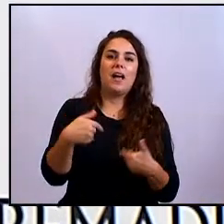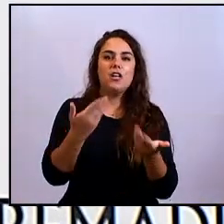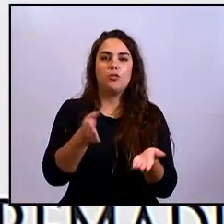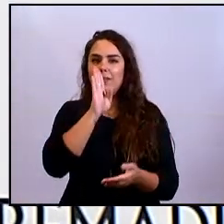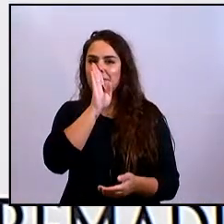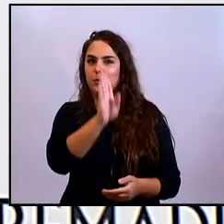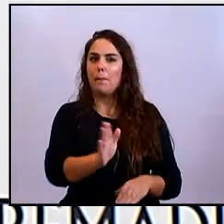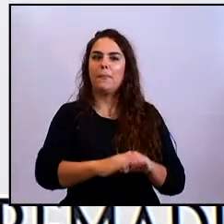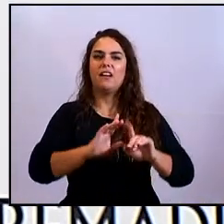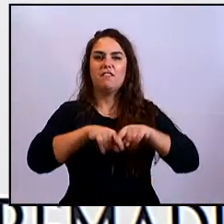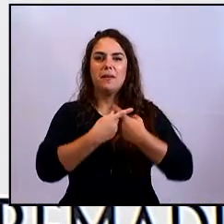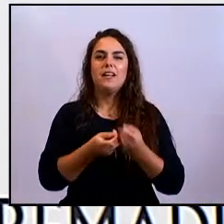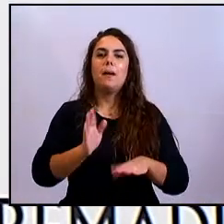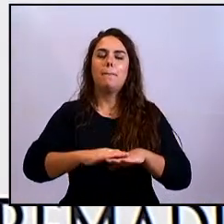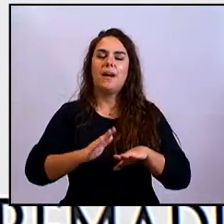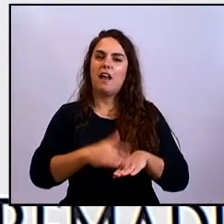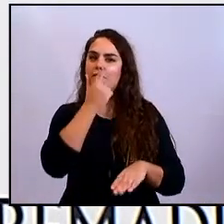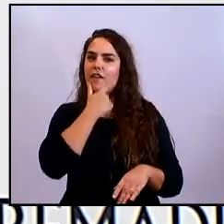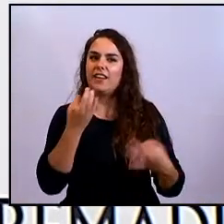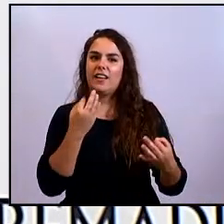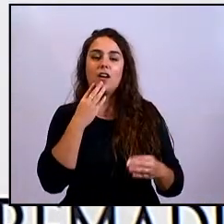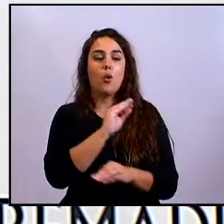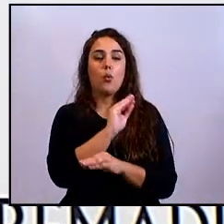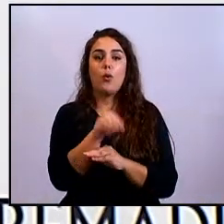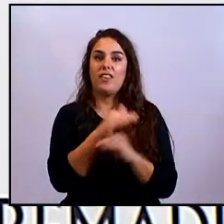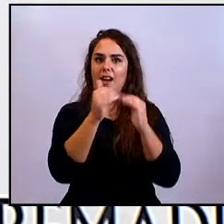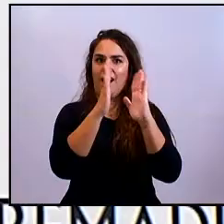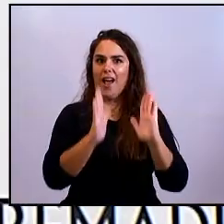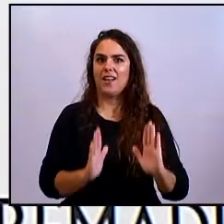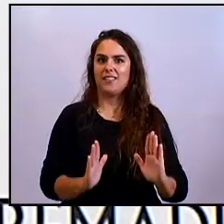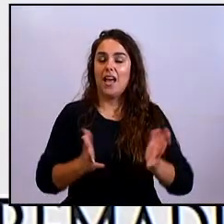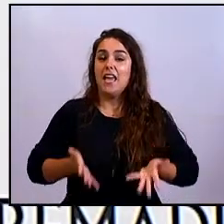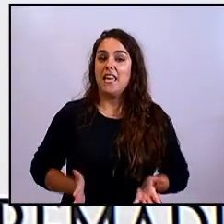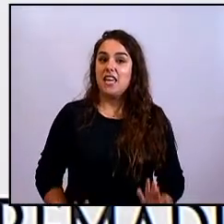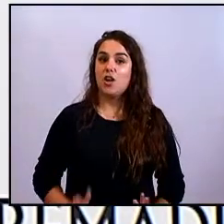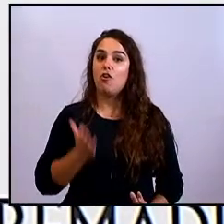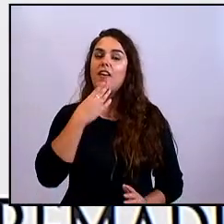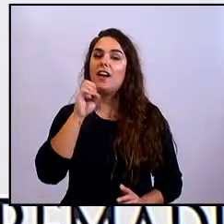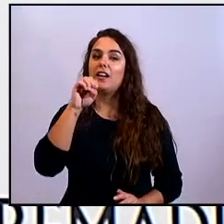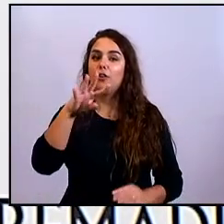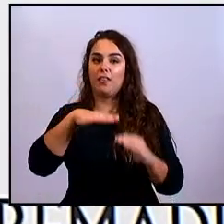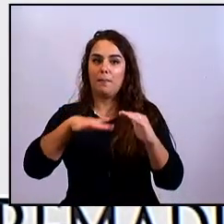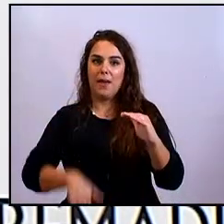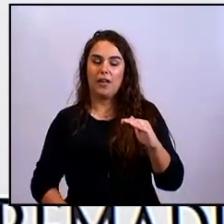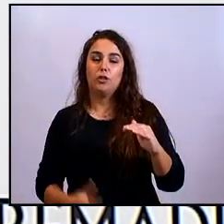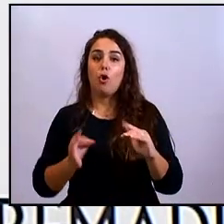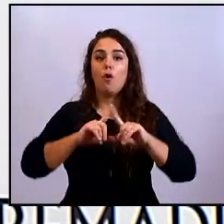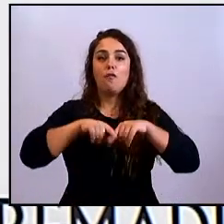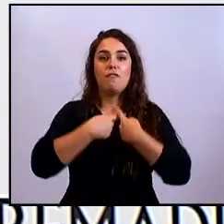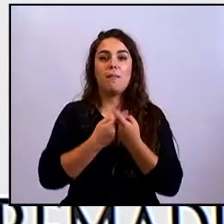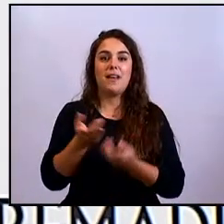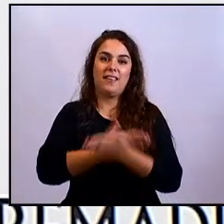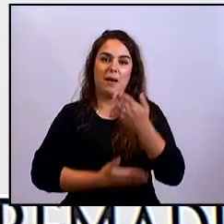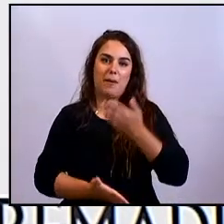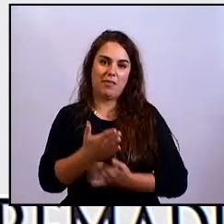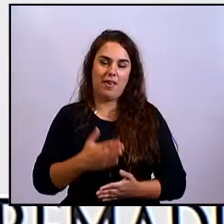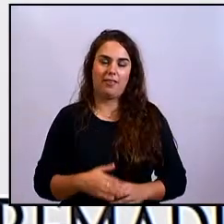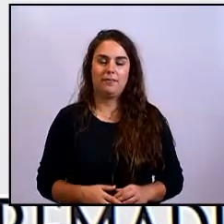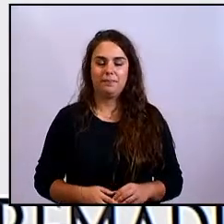las familias para facilitarles el cuidado domiciliario de hijos menores de 14 años o familiares con discapacidad.